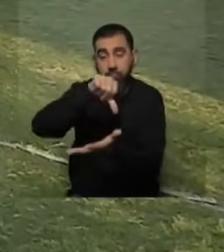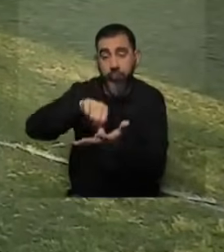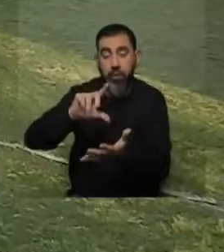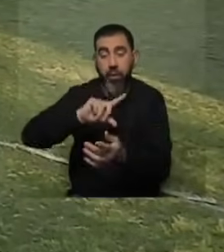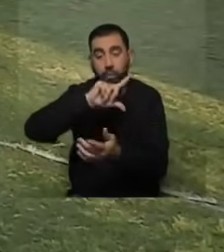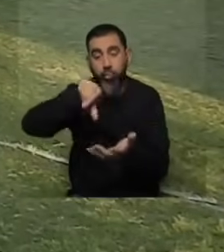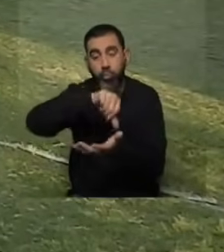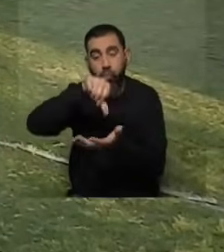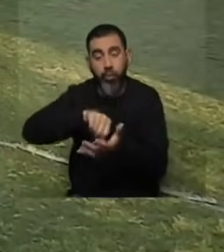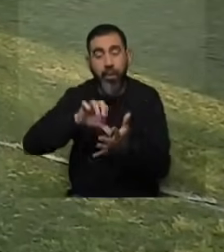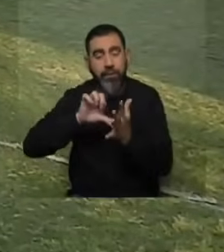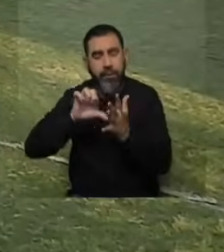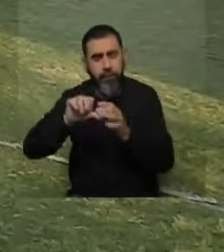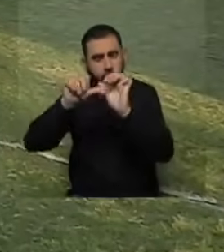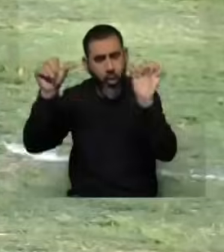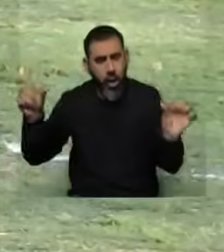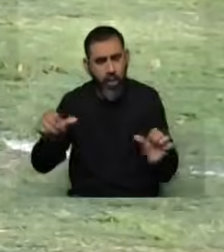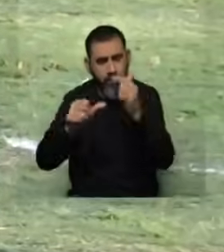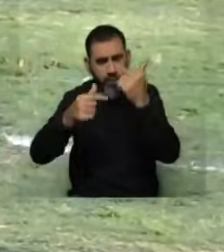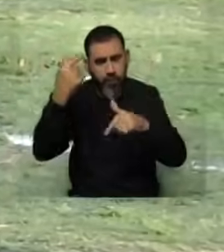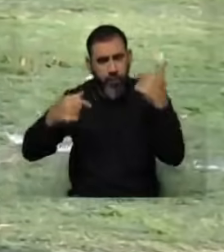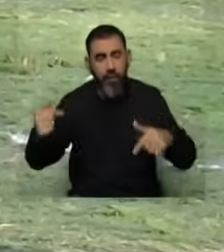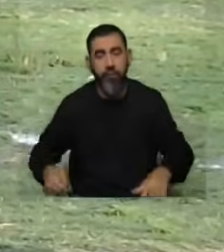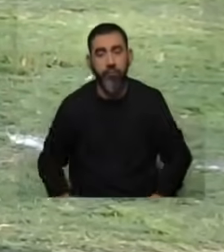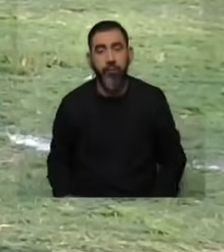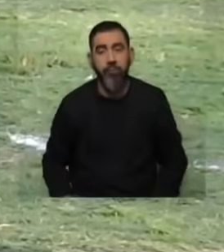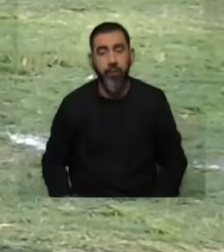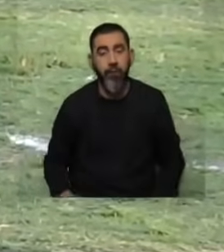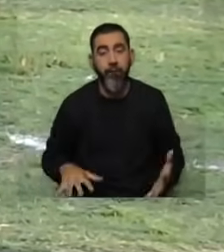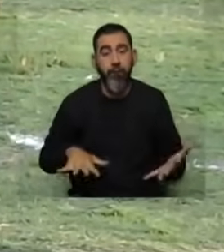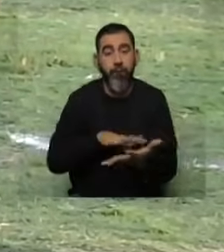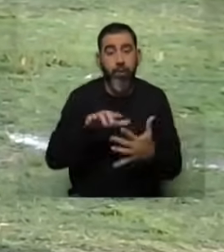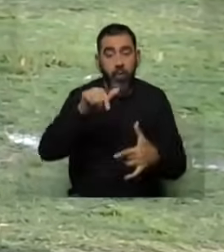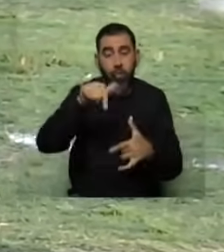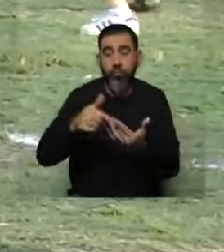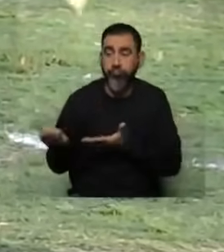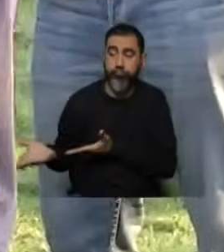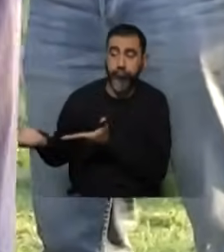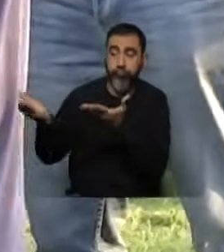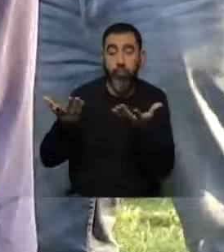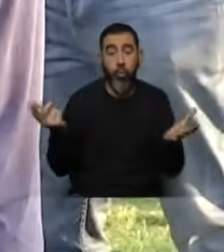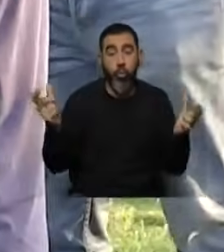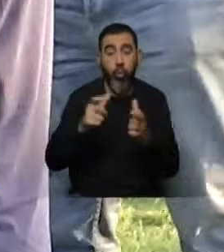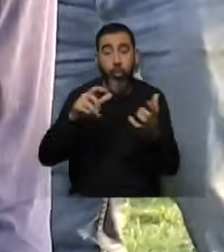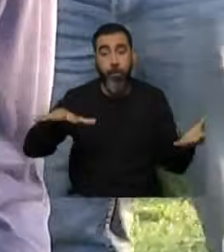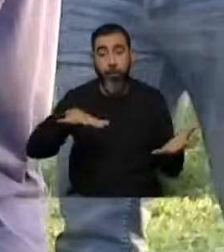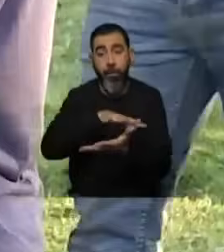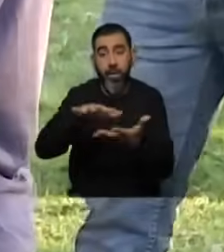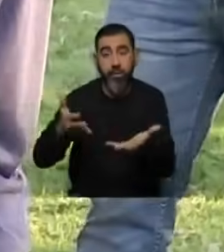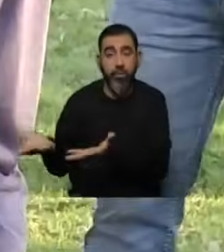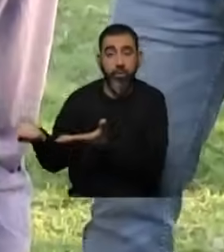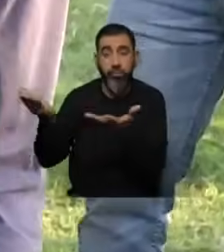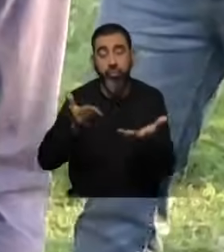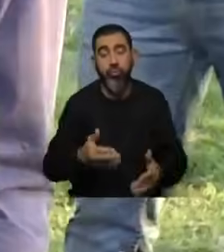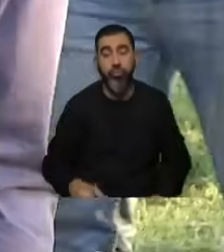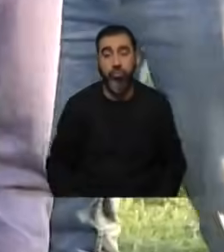servicios que tiene muchas actividades y bueno que el barrio Además hoy mismo los estuvo recibiendo la comisión barrial lo estuvo recibiendo de muy buena